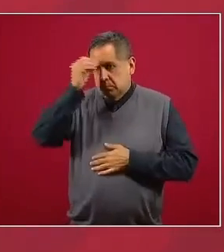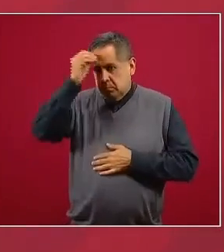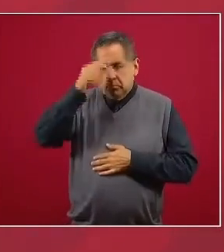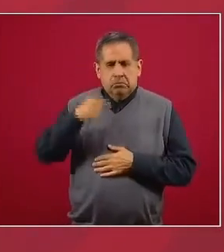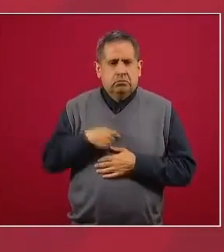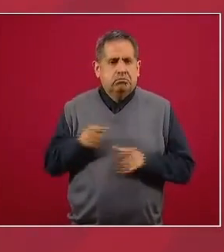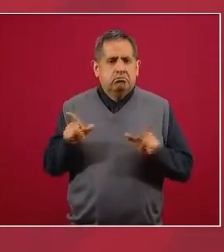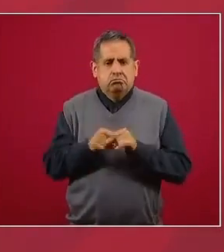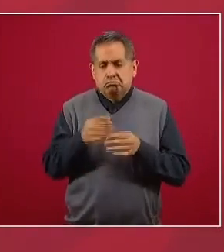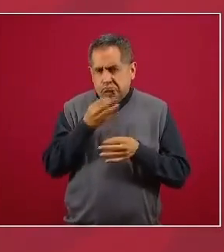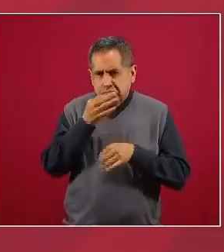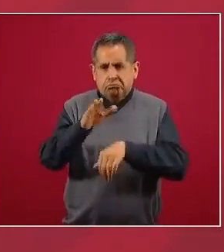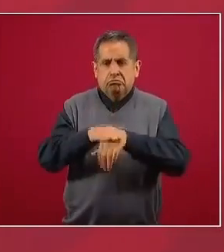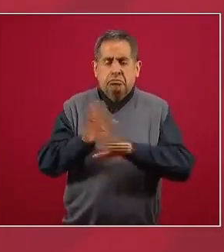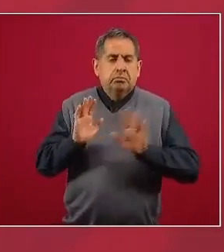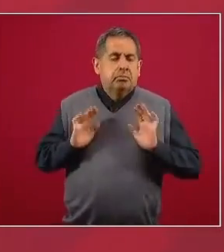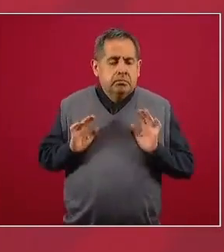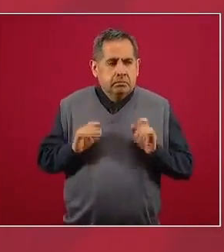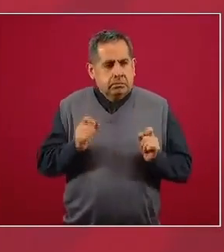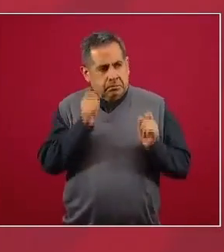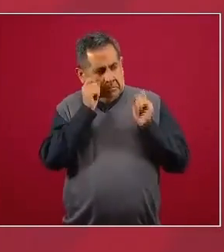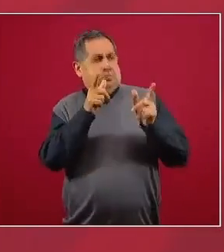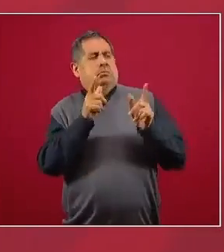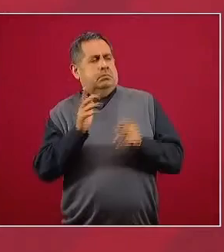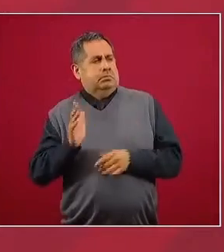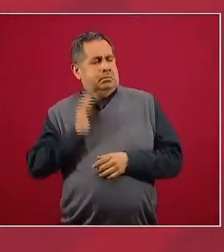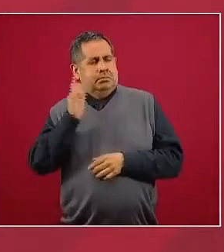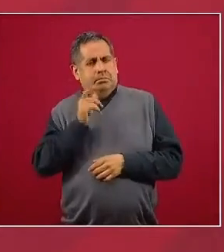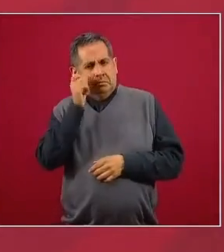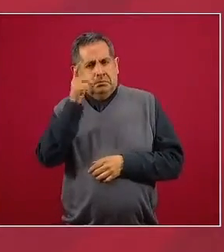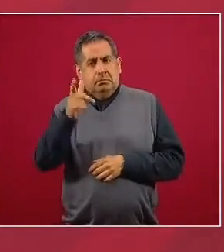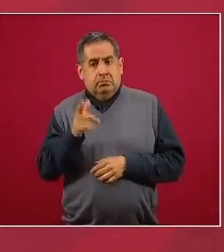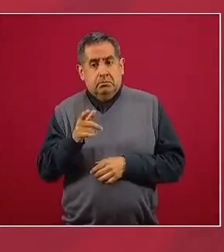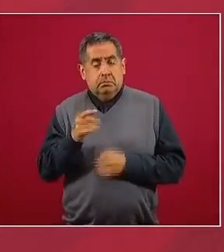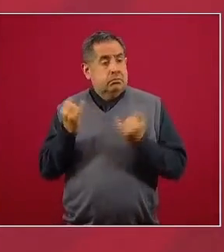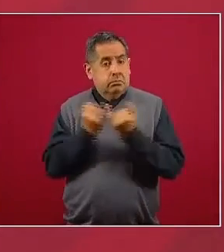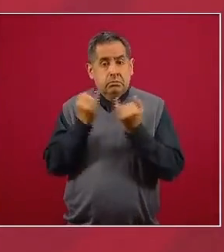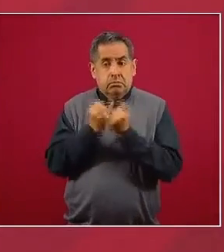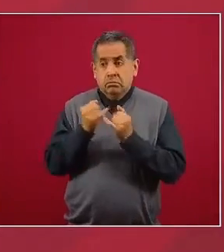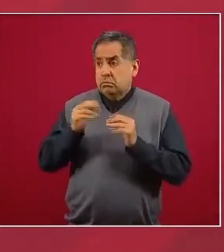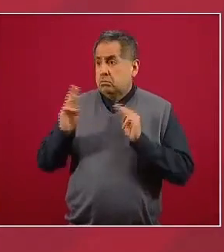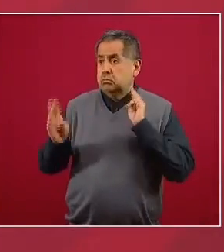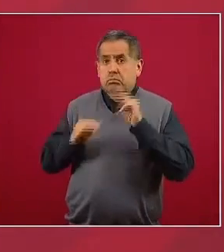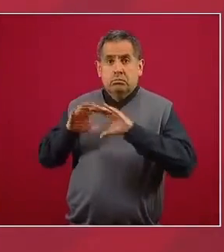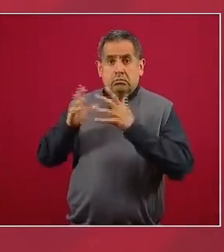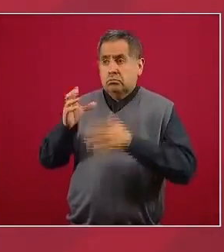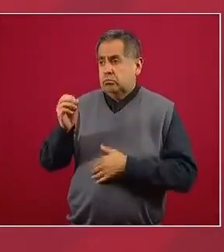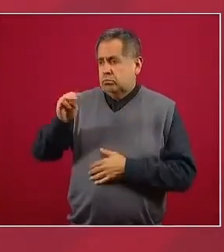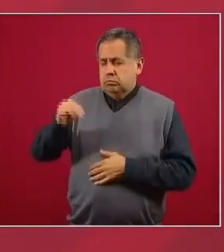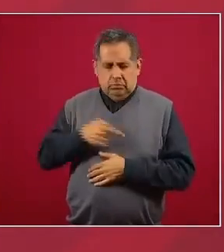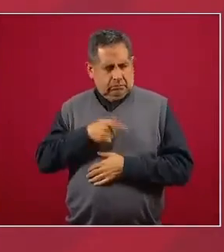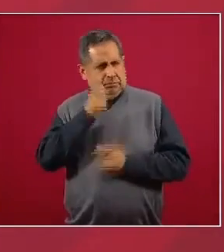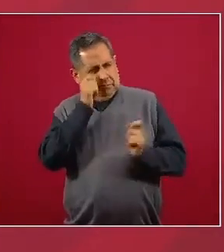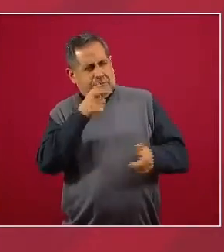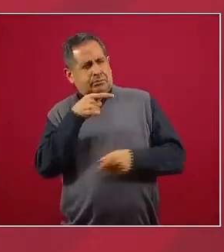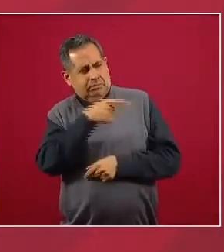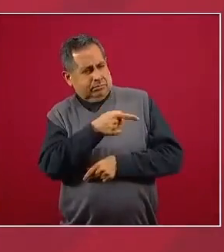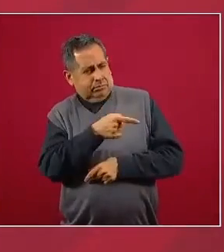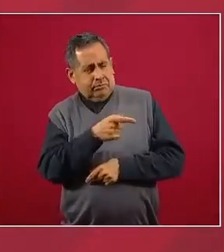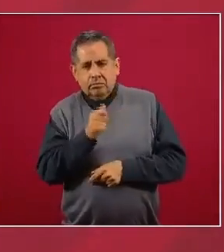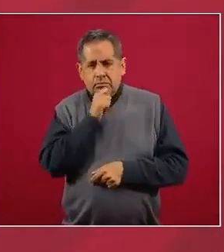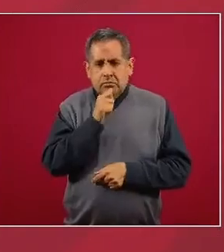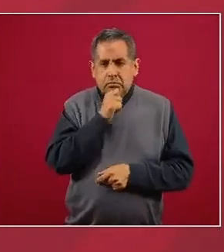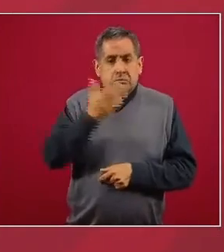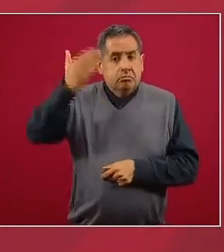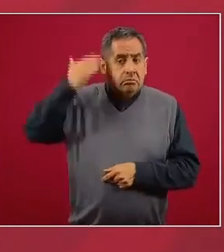Lo único que expresé en el momento es que nos sorprendía, nos llamaba la atención, igual que en su momento a la Organización Mundial de la Salud, porque no